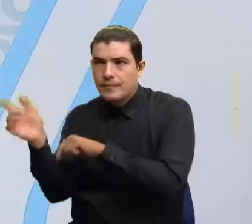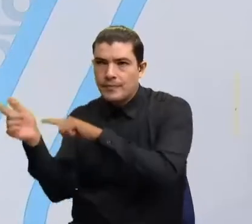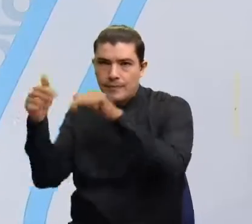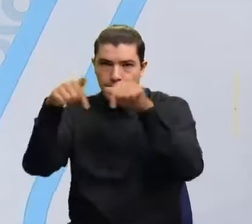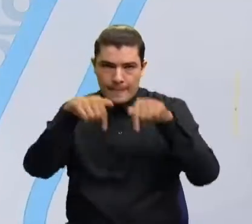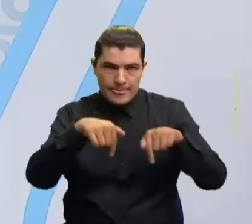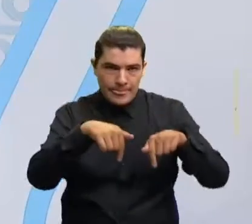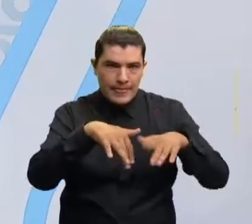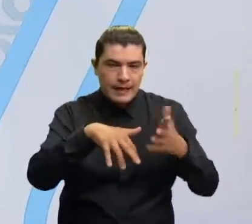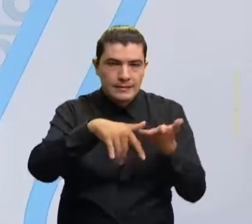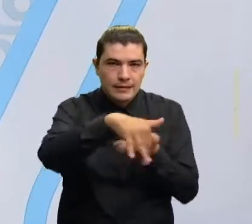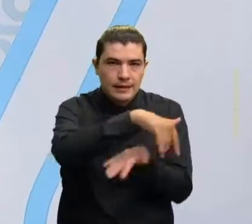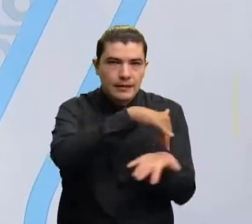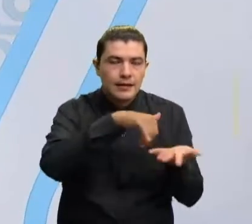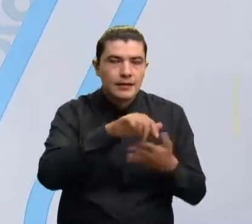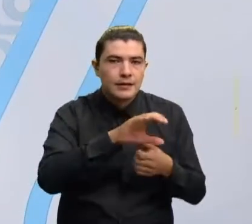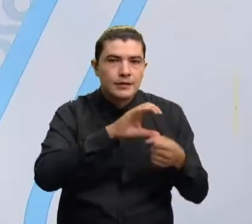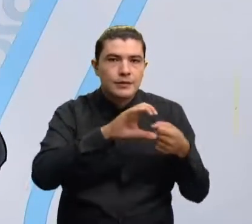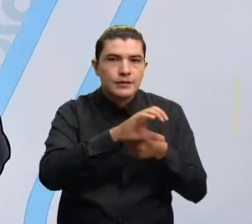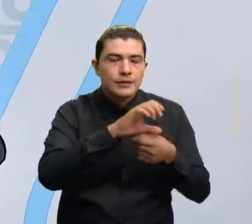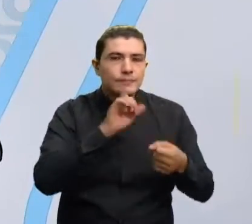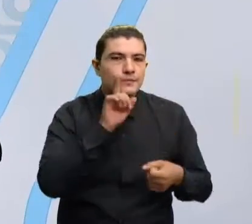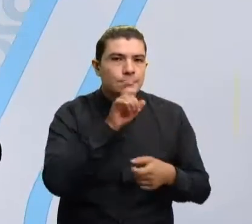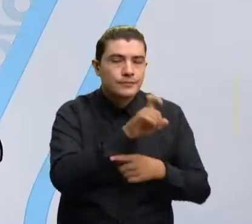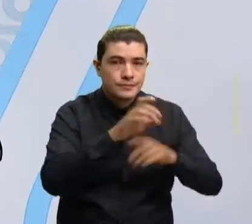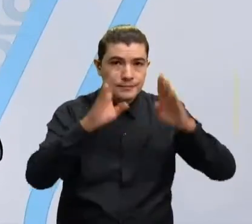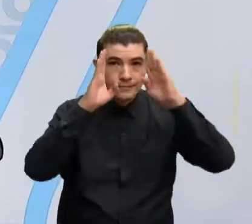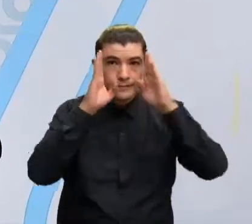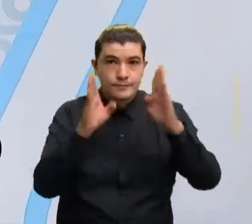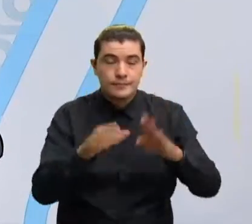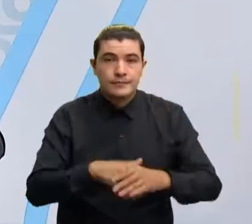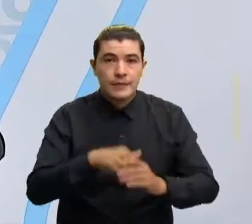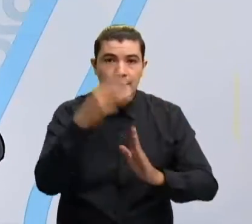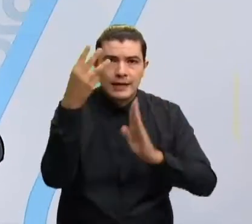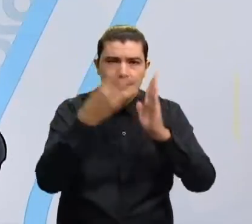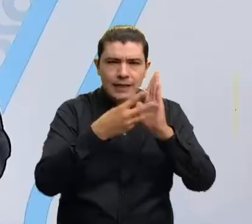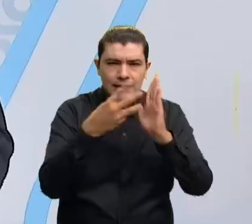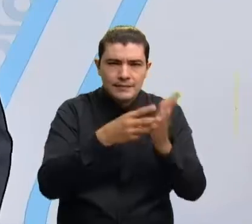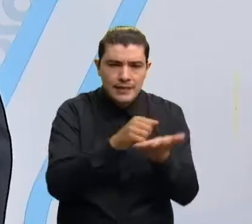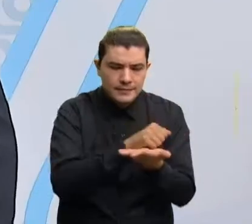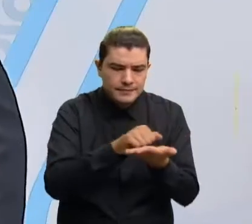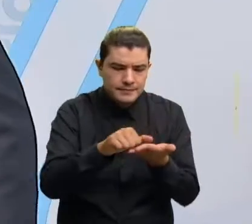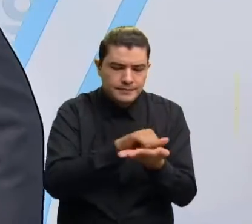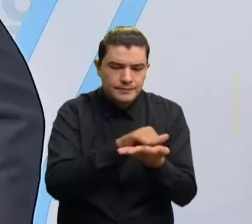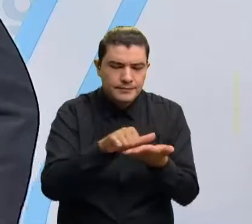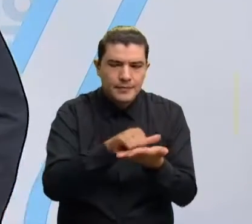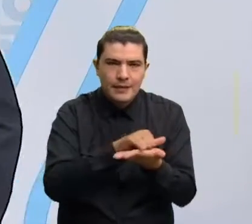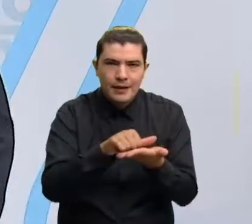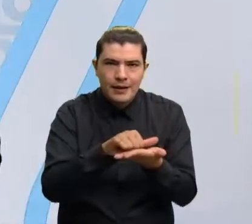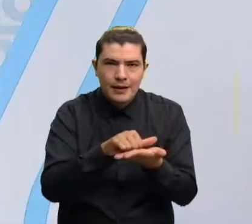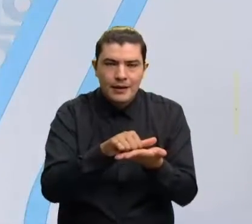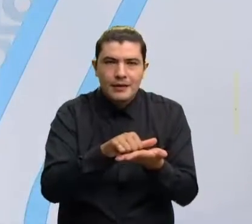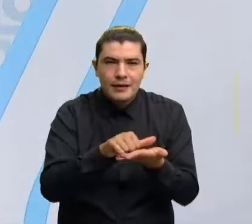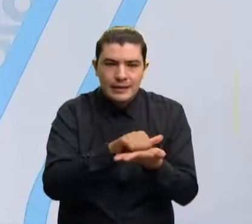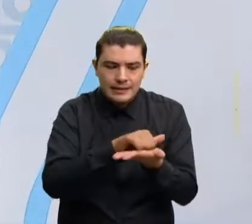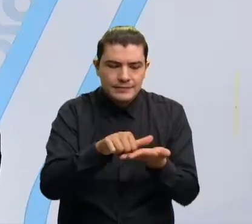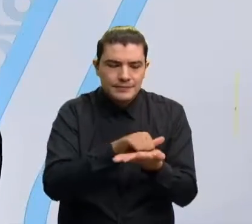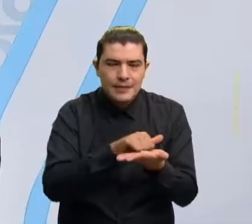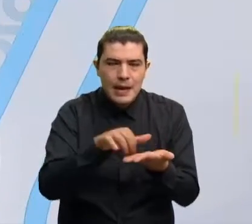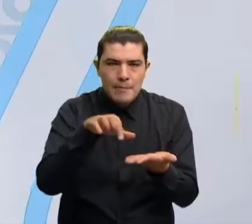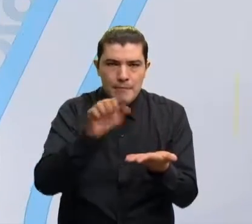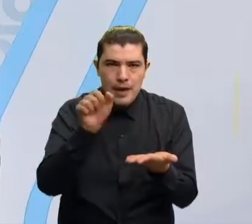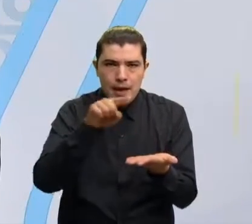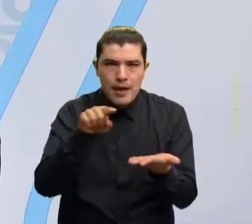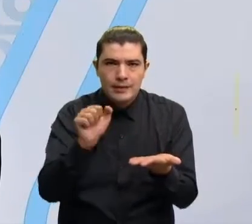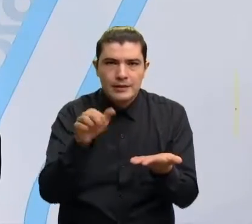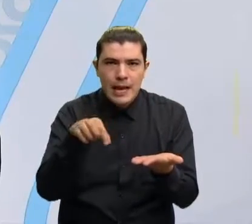Nos vamos o regresamos a Bucaramanga porque, atención a esto, cerca de 3.000 pasaportes están a punto de ser regresados a la Cancillería